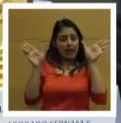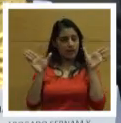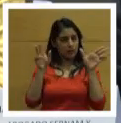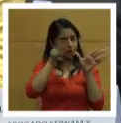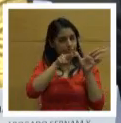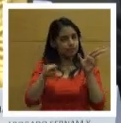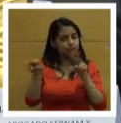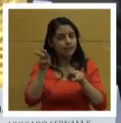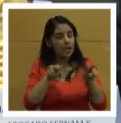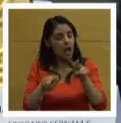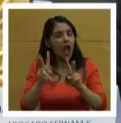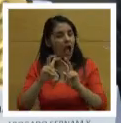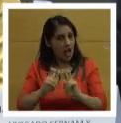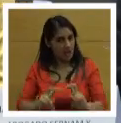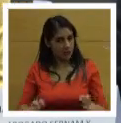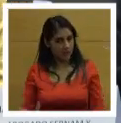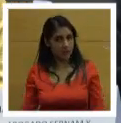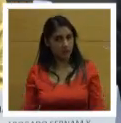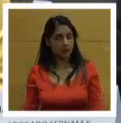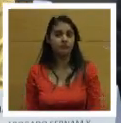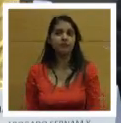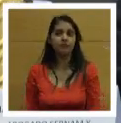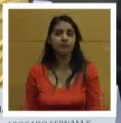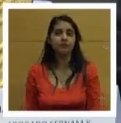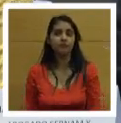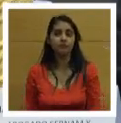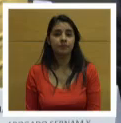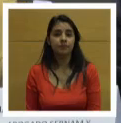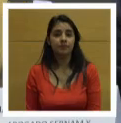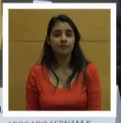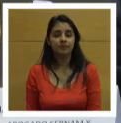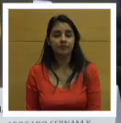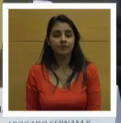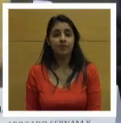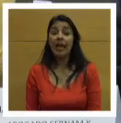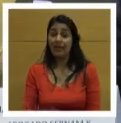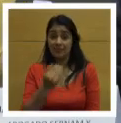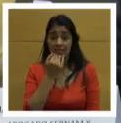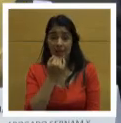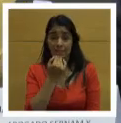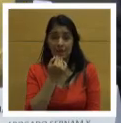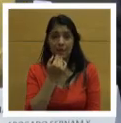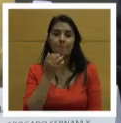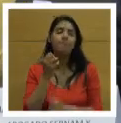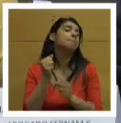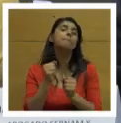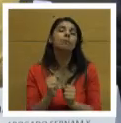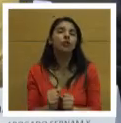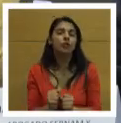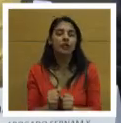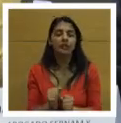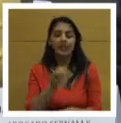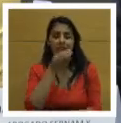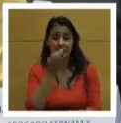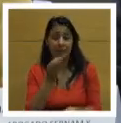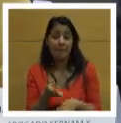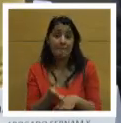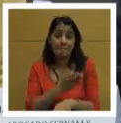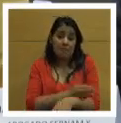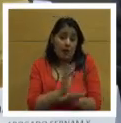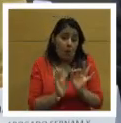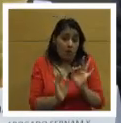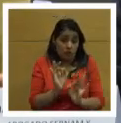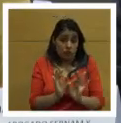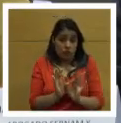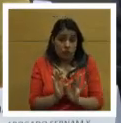cierto?, y aplicarlo. Y también poder descartar ciertos prejuicios, porque siempre